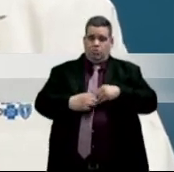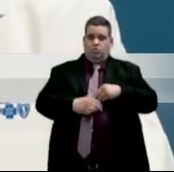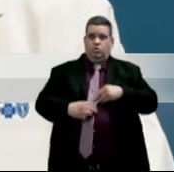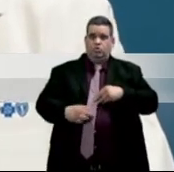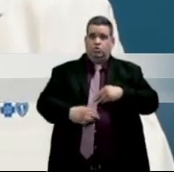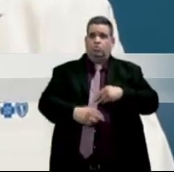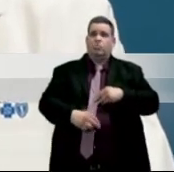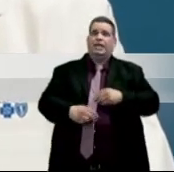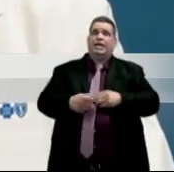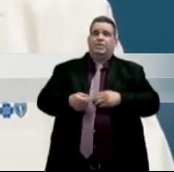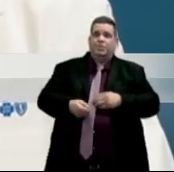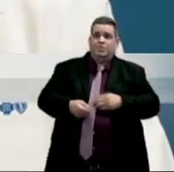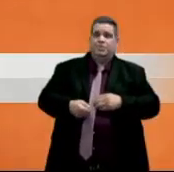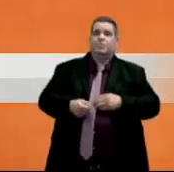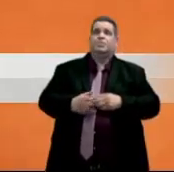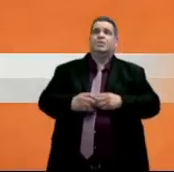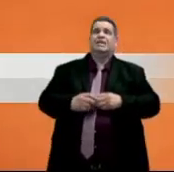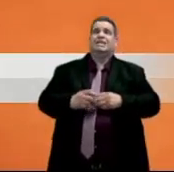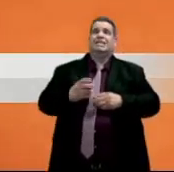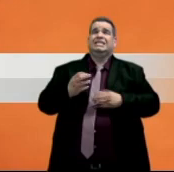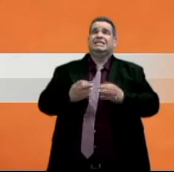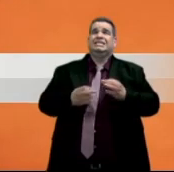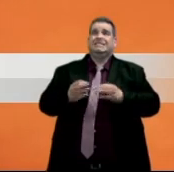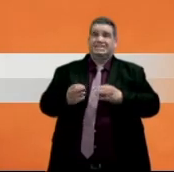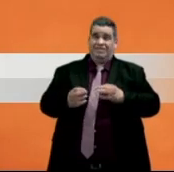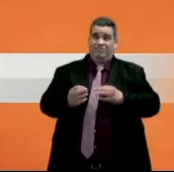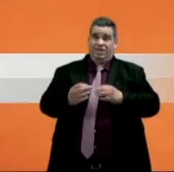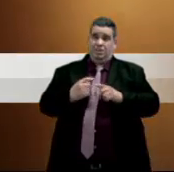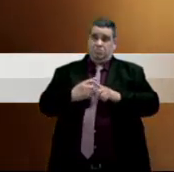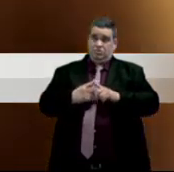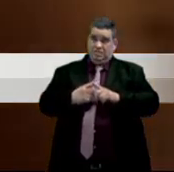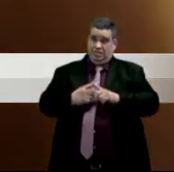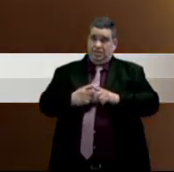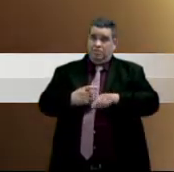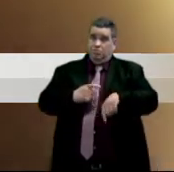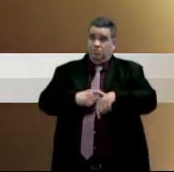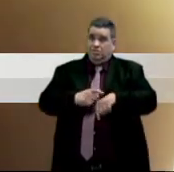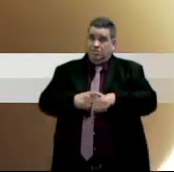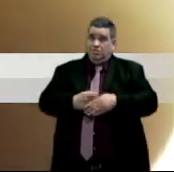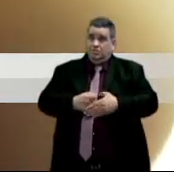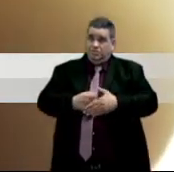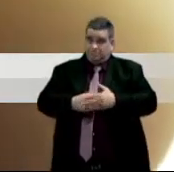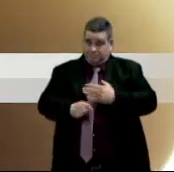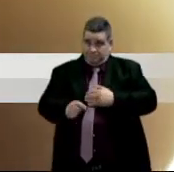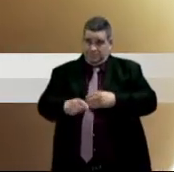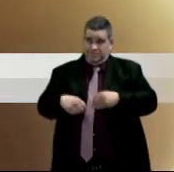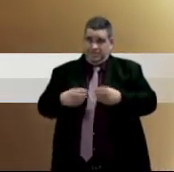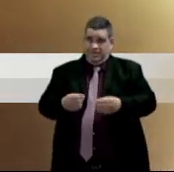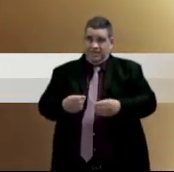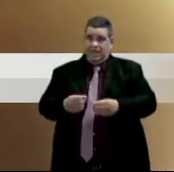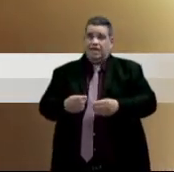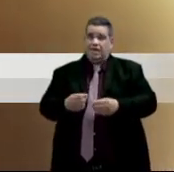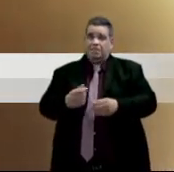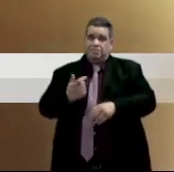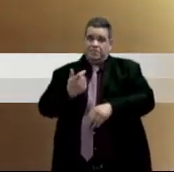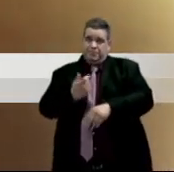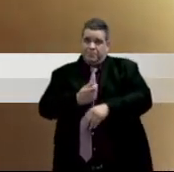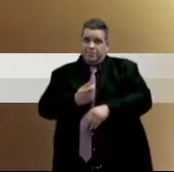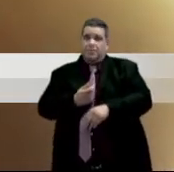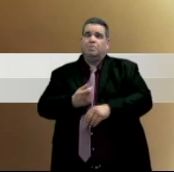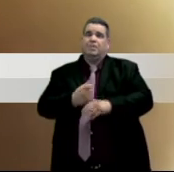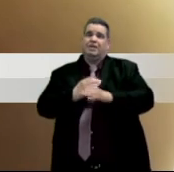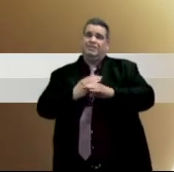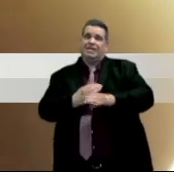tracto urinario y genital. Si tu prueba fuera positiva, al momento del parto te administrarán un antibiótico para evitar que tu bebé